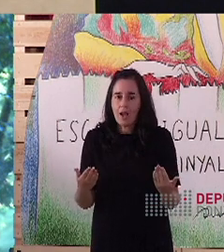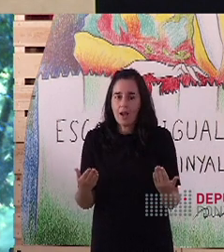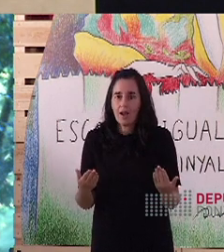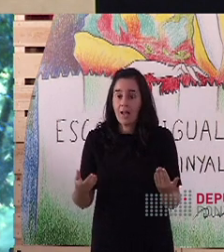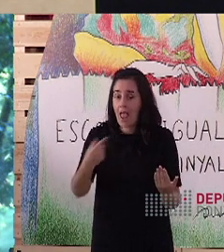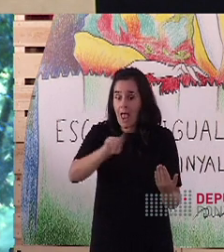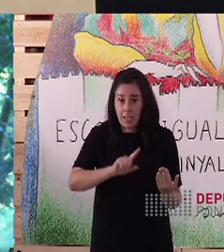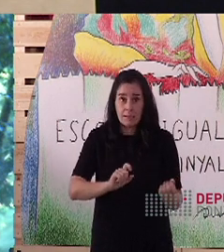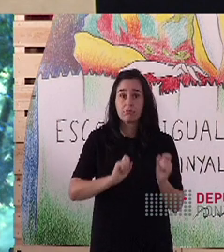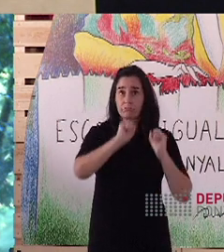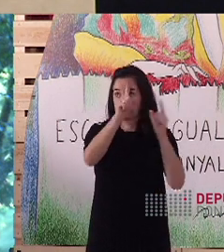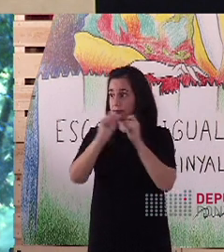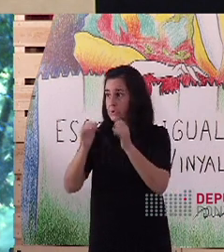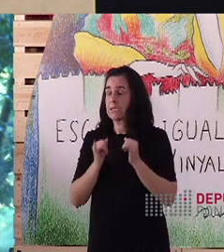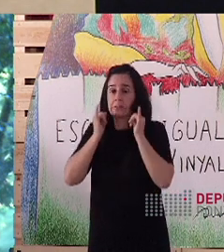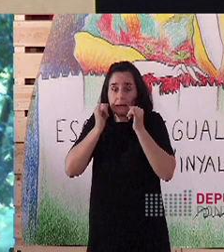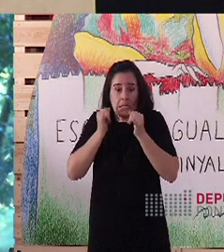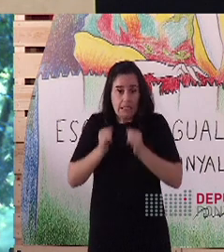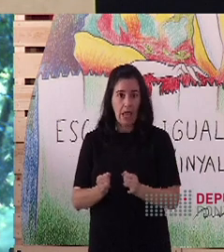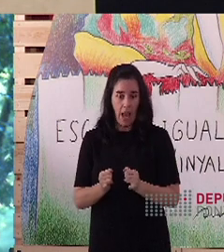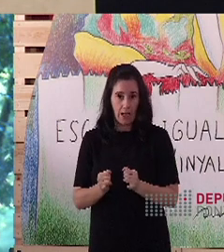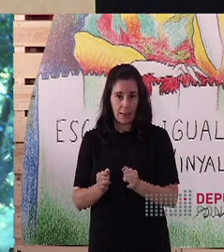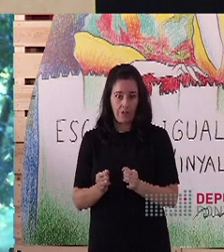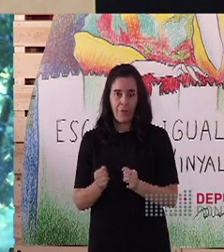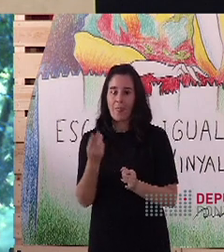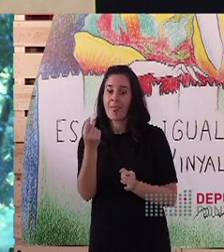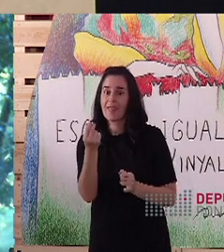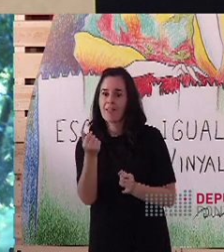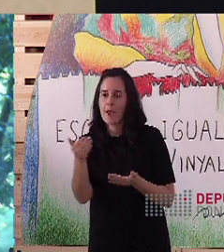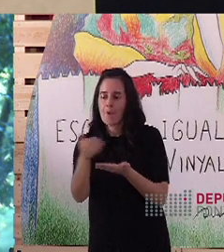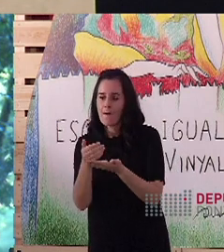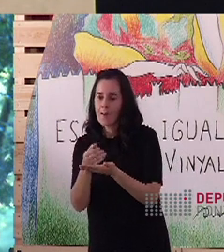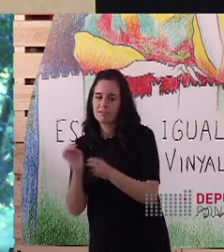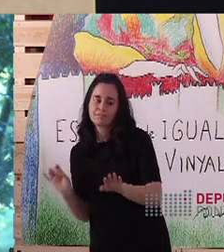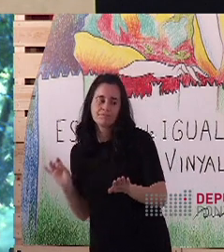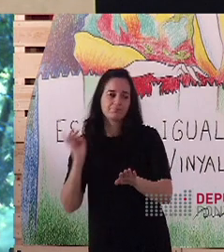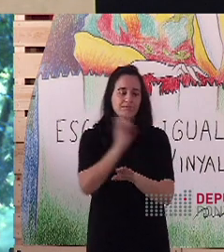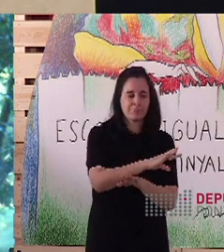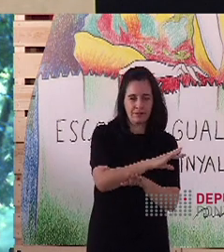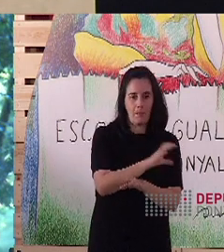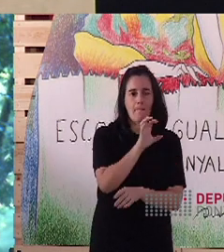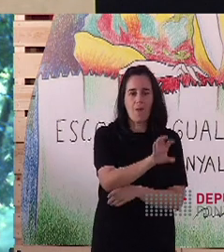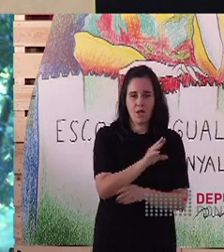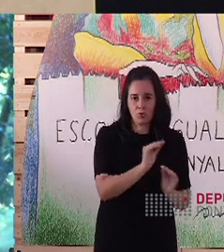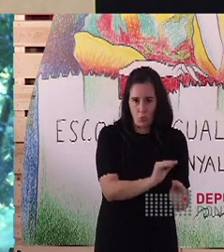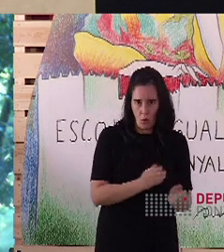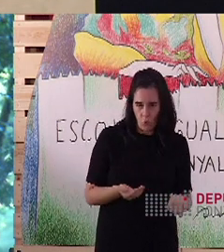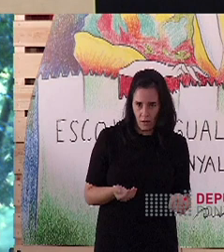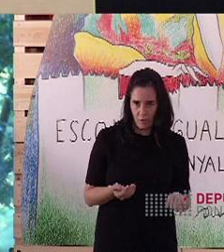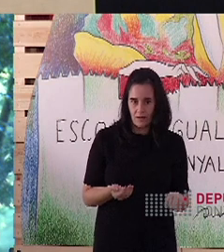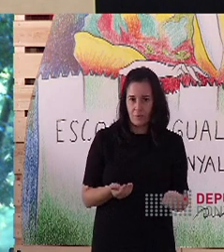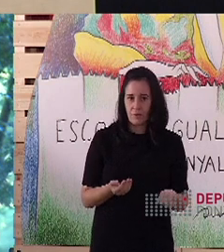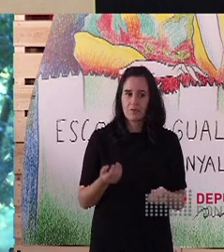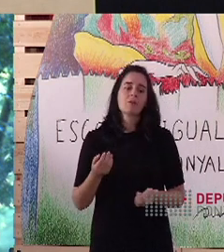sido expulsadas, envían remesas de dinero a los países de origen. Y las remesas de dinero se